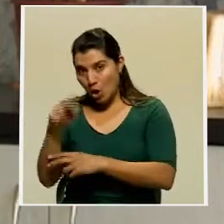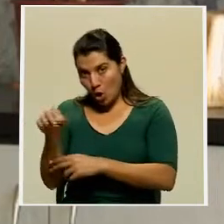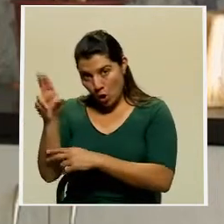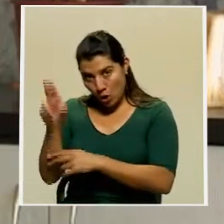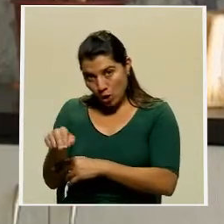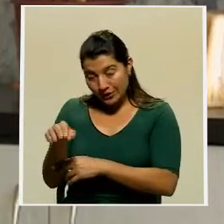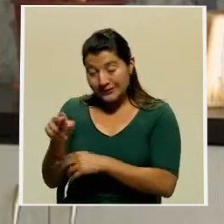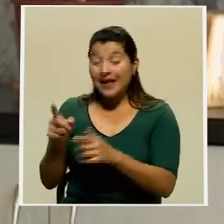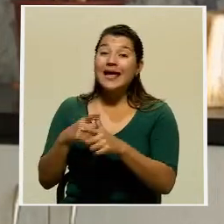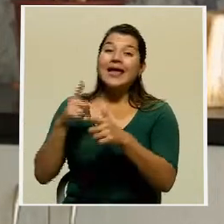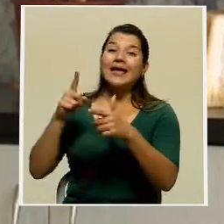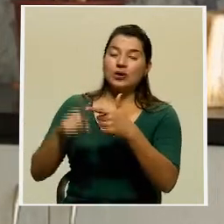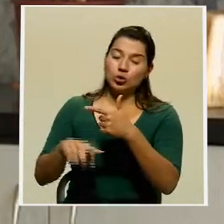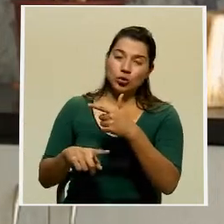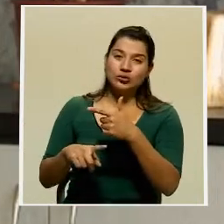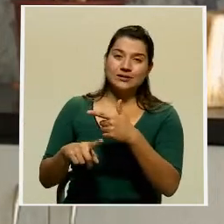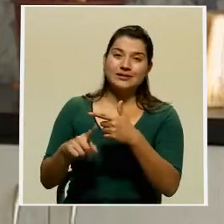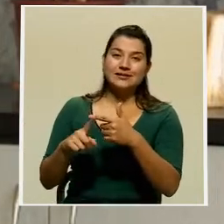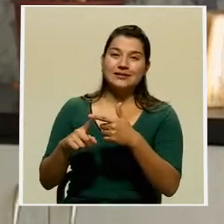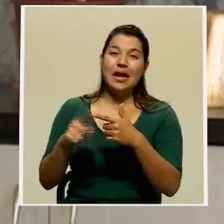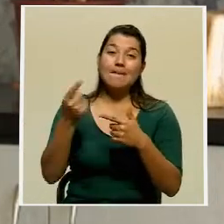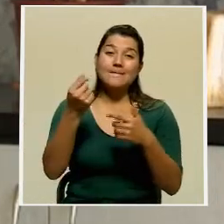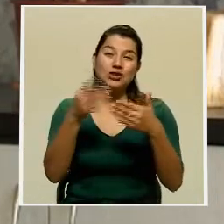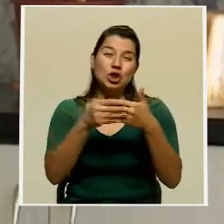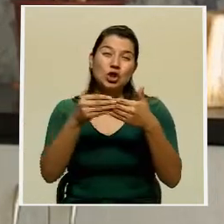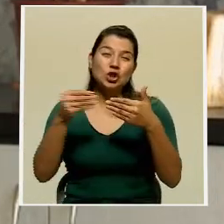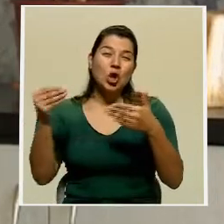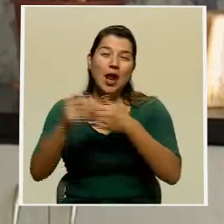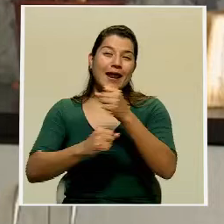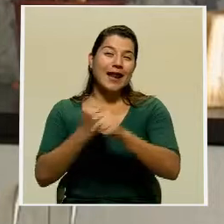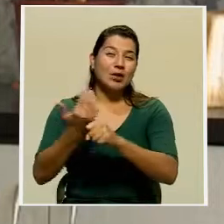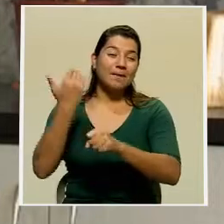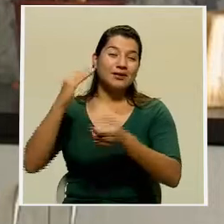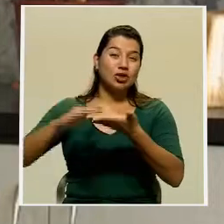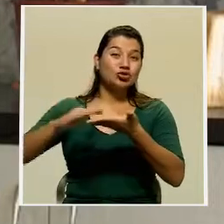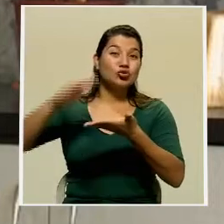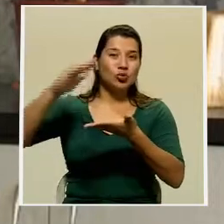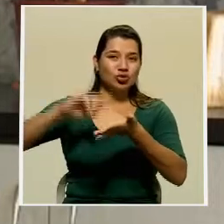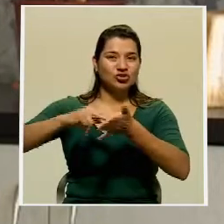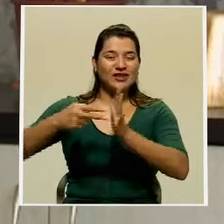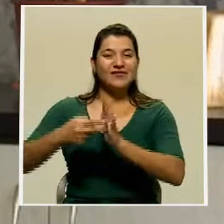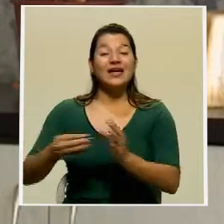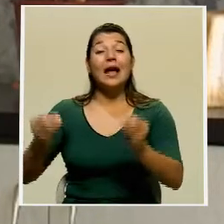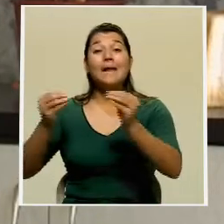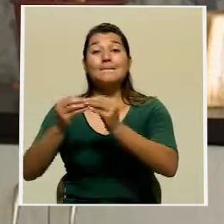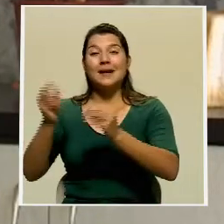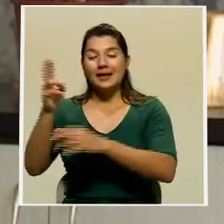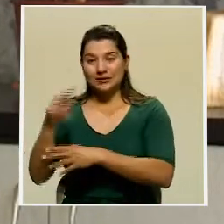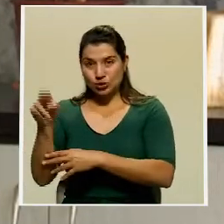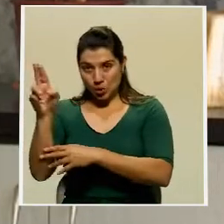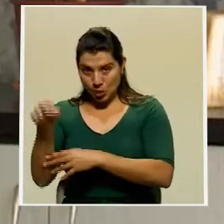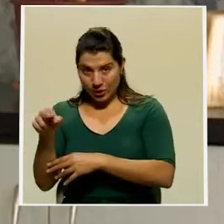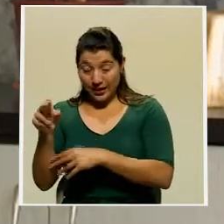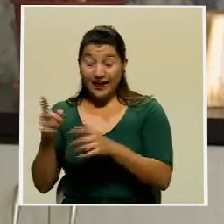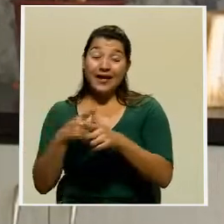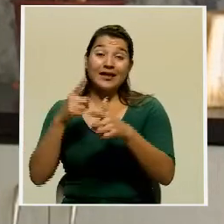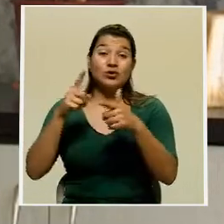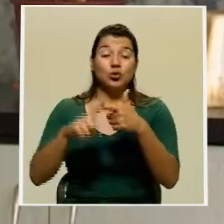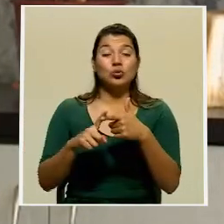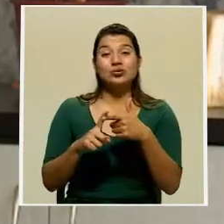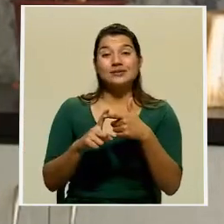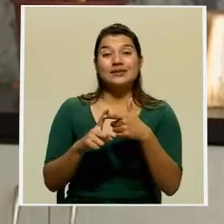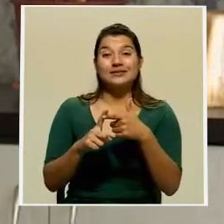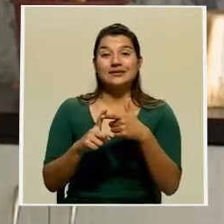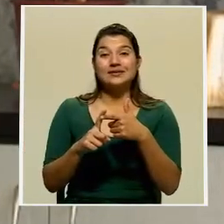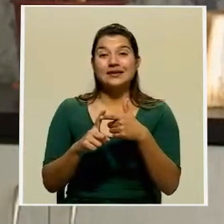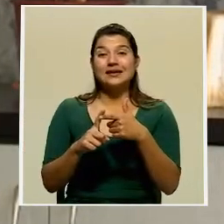había subido tamaño poquillo. De manera que entonces, aunque el saldo en dólares seguía siendo más o menos parecido, en colones